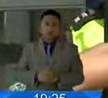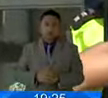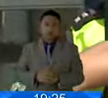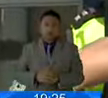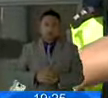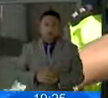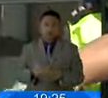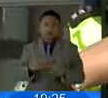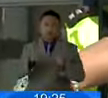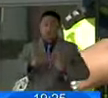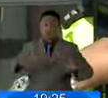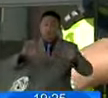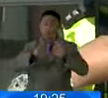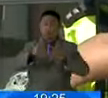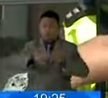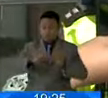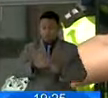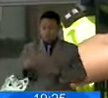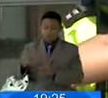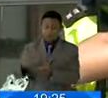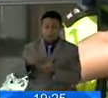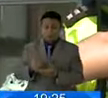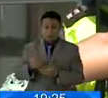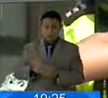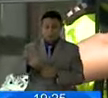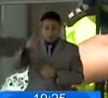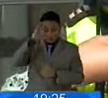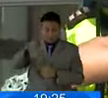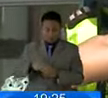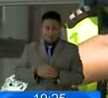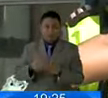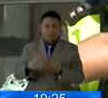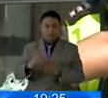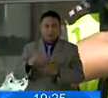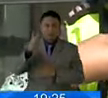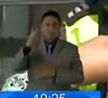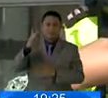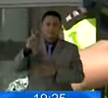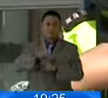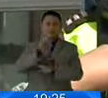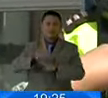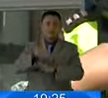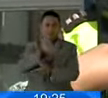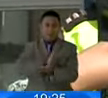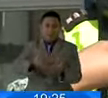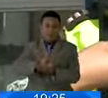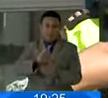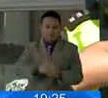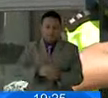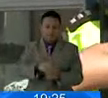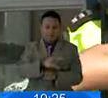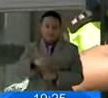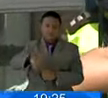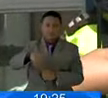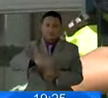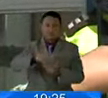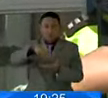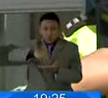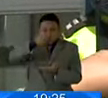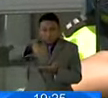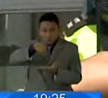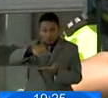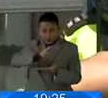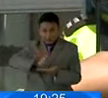es muy importante para la labor de la policía. Hemos tenido muchas reuniones con los dirigentes barriales y con la comunidad en general del sector de Madera Arena, que nos ha ayudado a